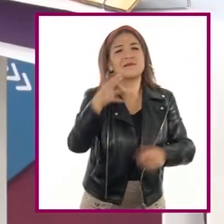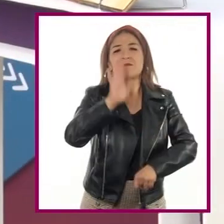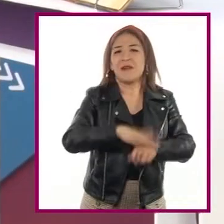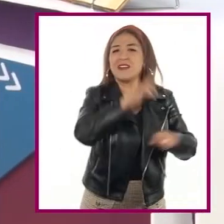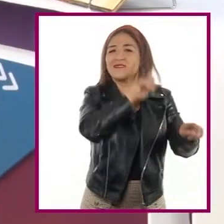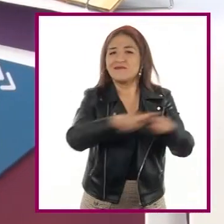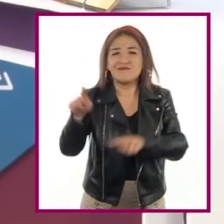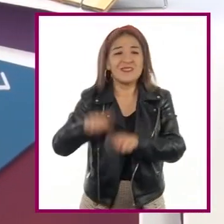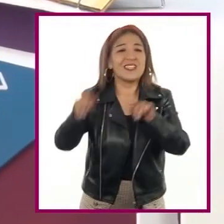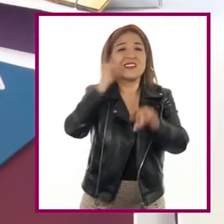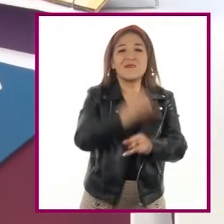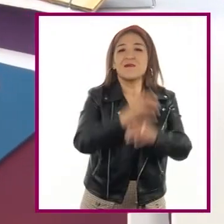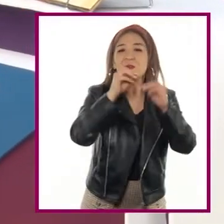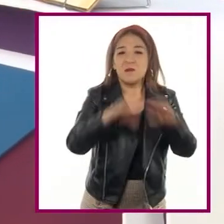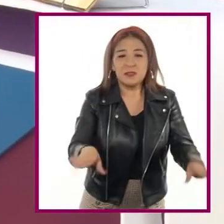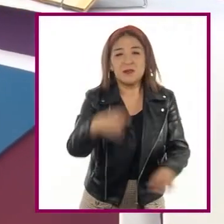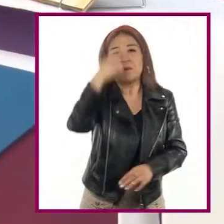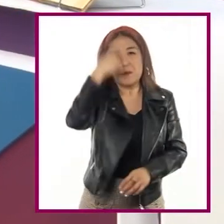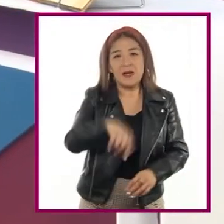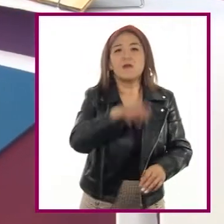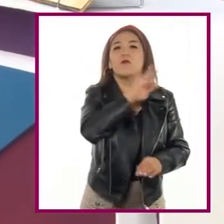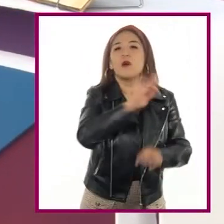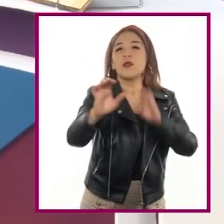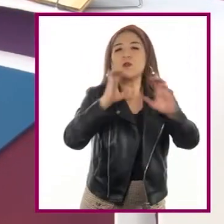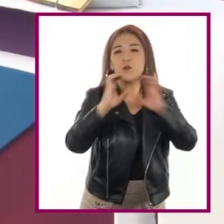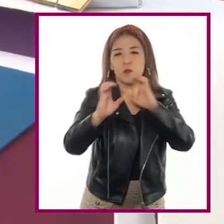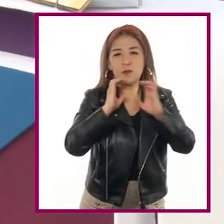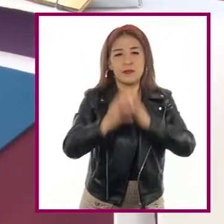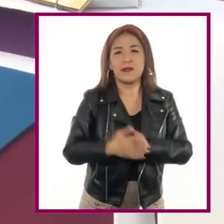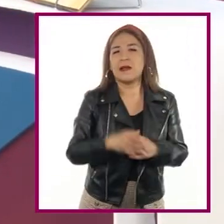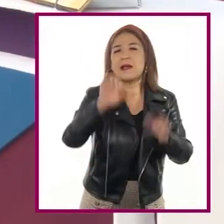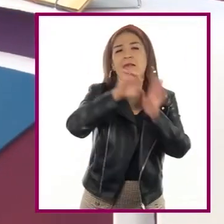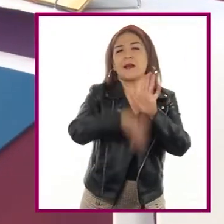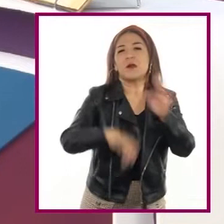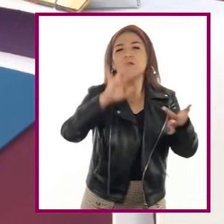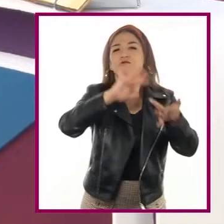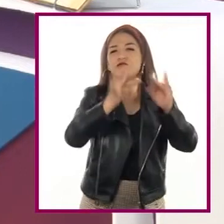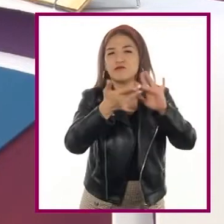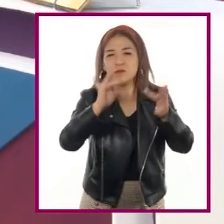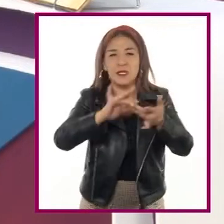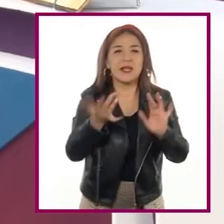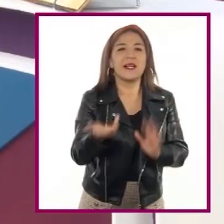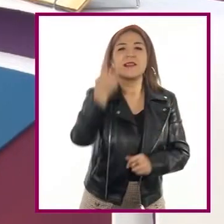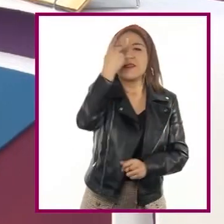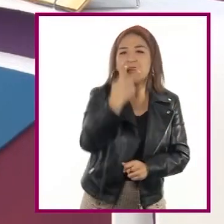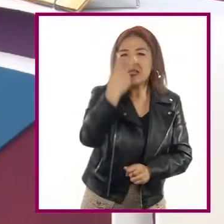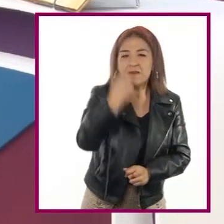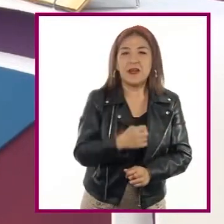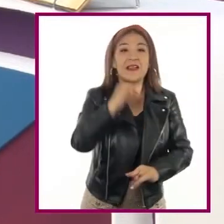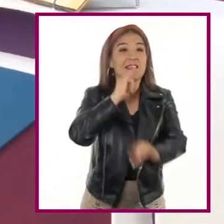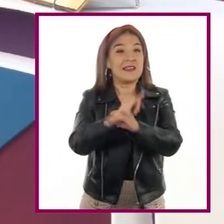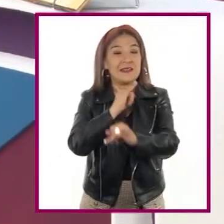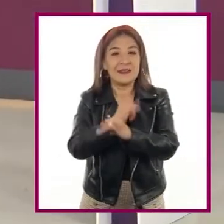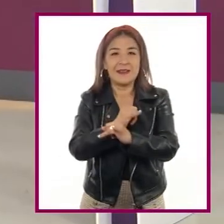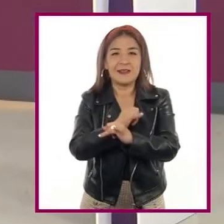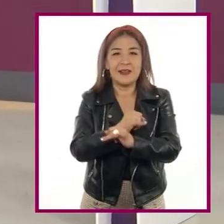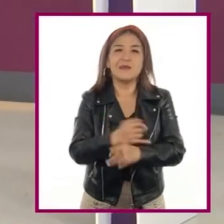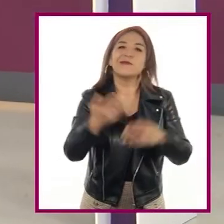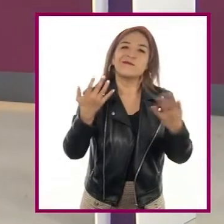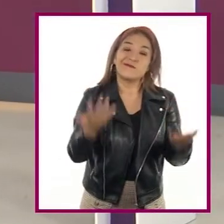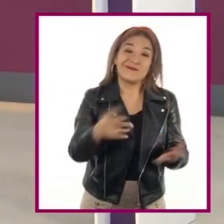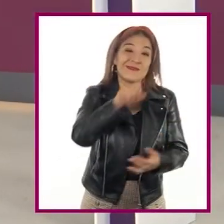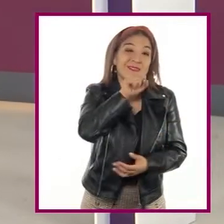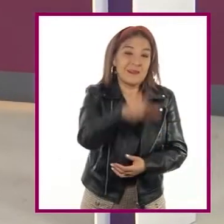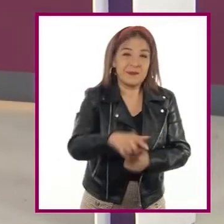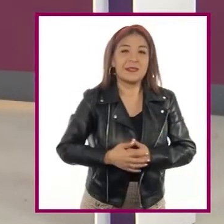fuentes de información y herramientas para comunicarnos, como las redes sociales, la televisión y el Internet. Sin